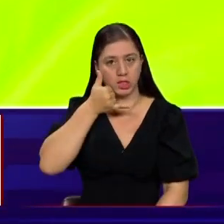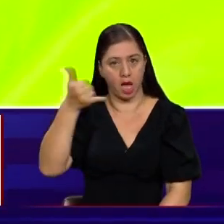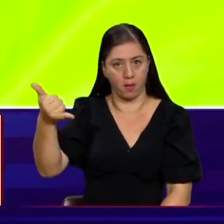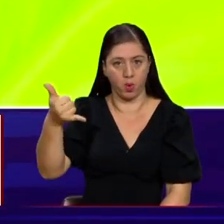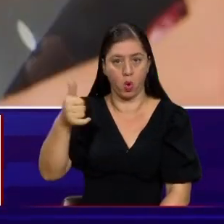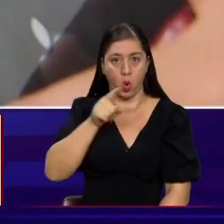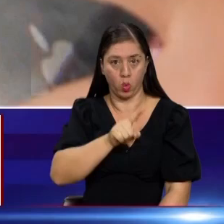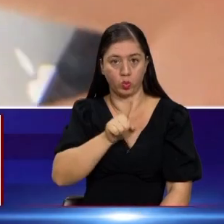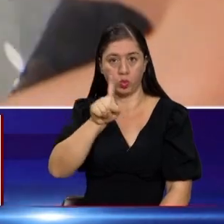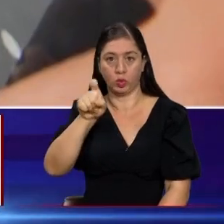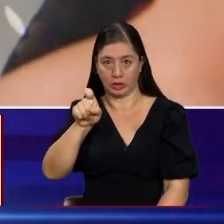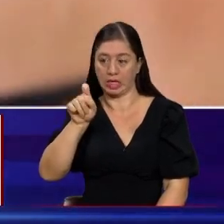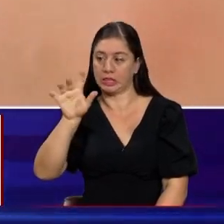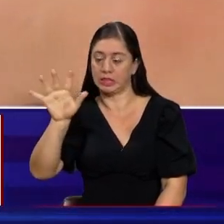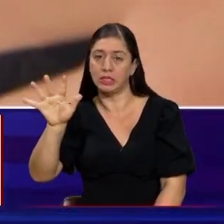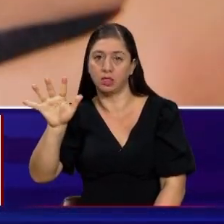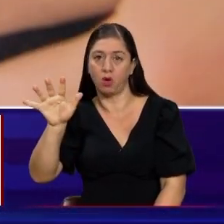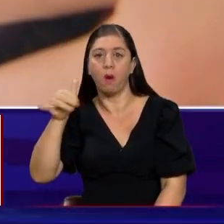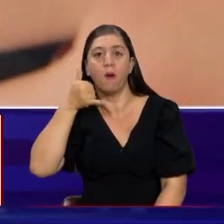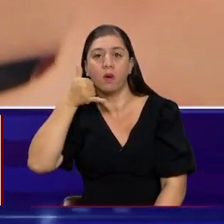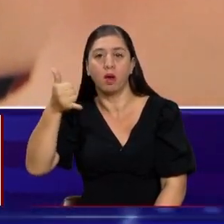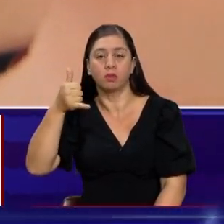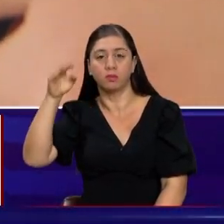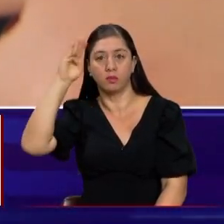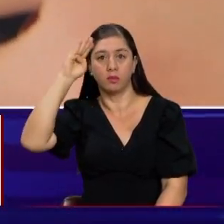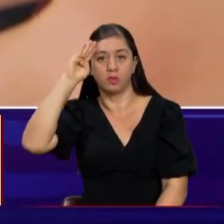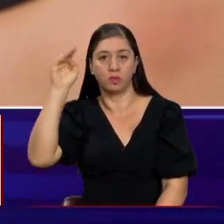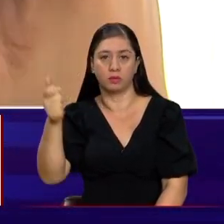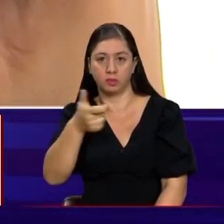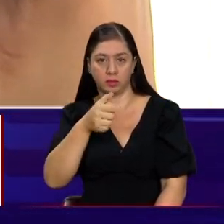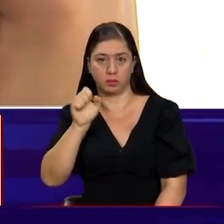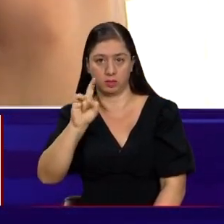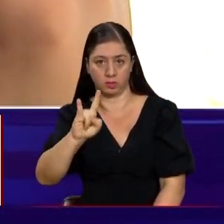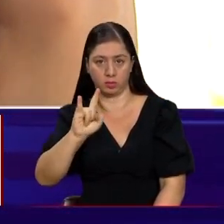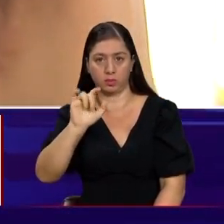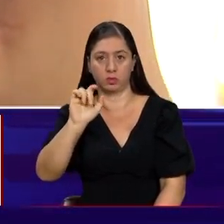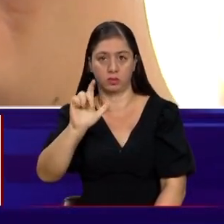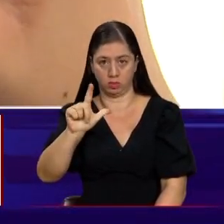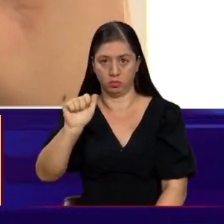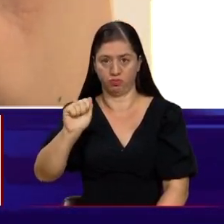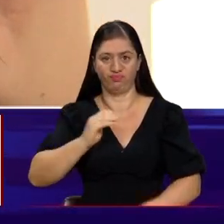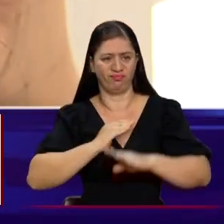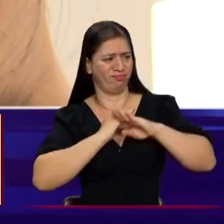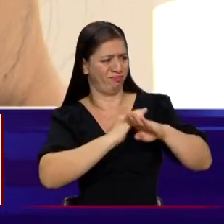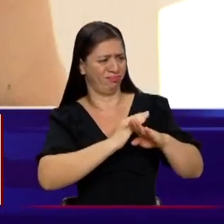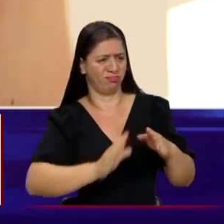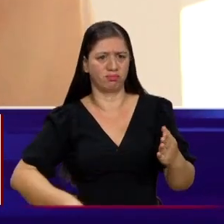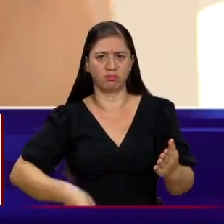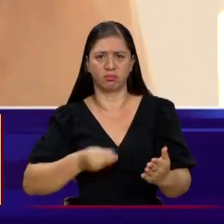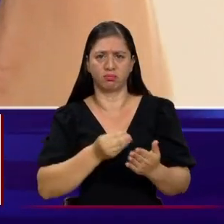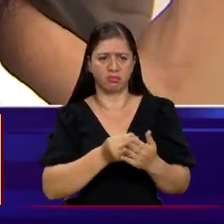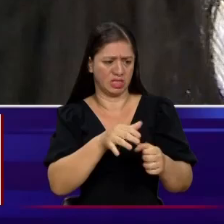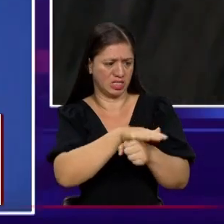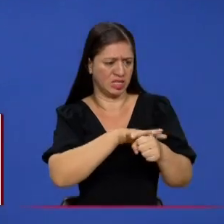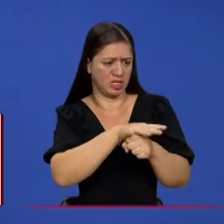línea 165 del Gaula de la Policía y poder evitar este tipo de amenazas y